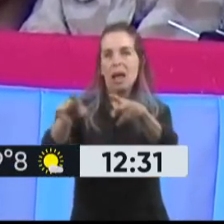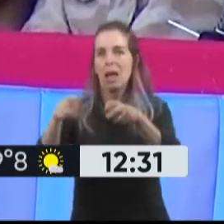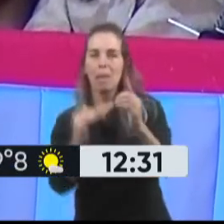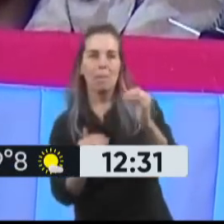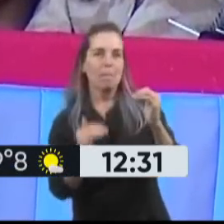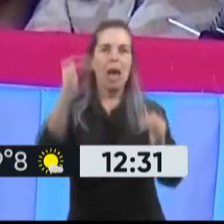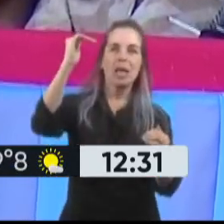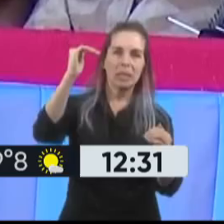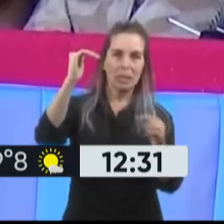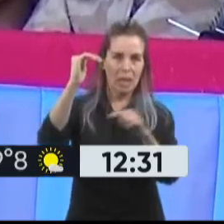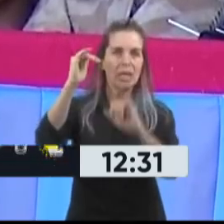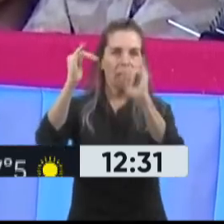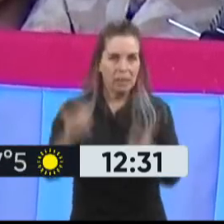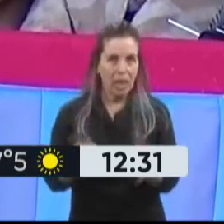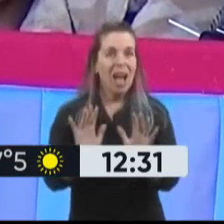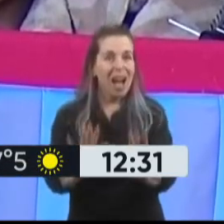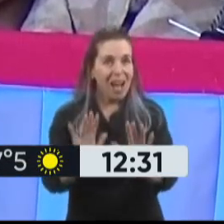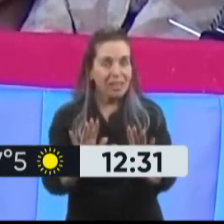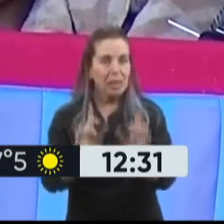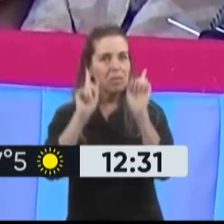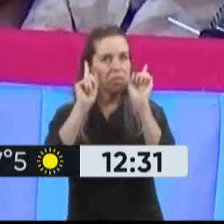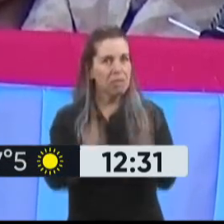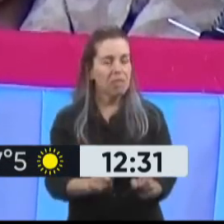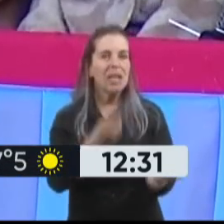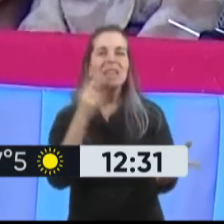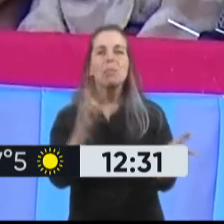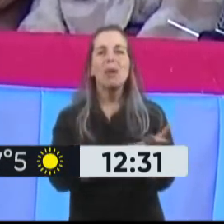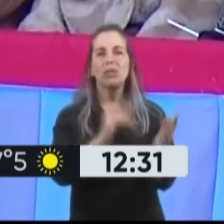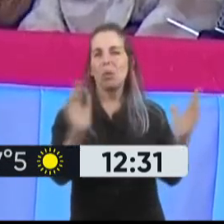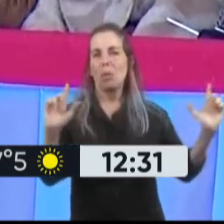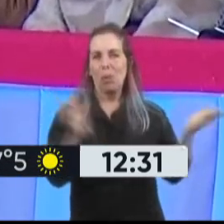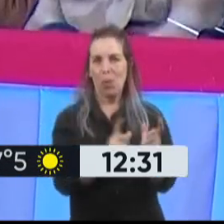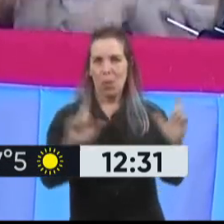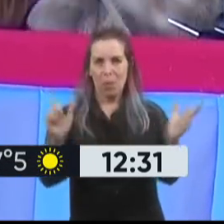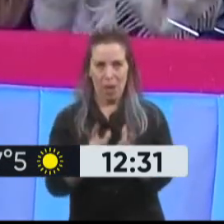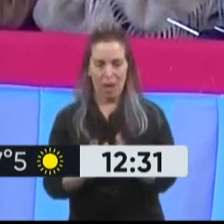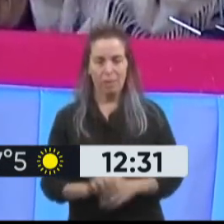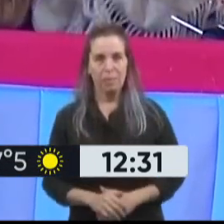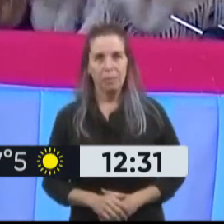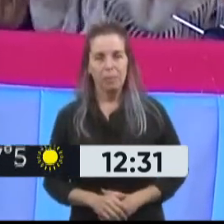partir de ahí vamos a seguir con la reducción de los impuestos.